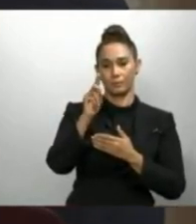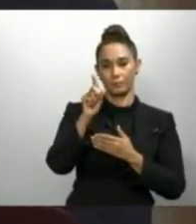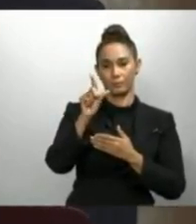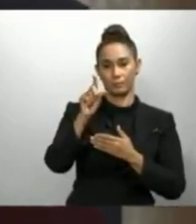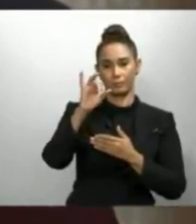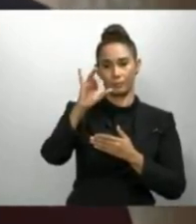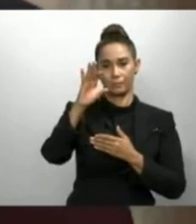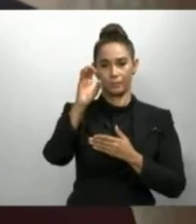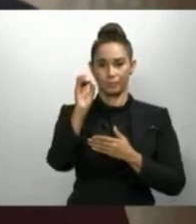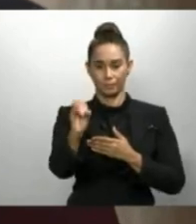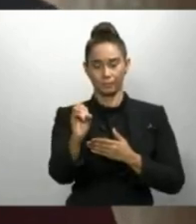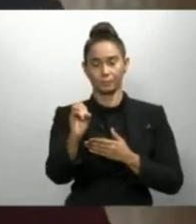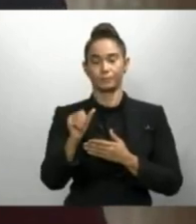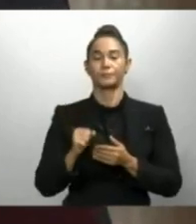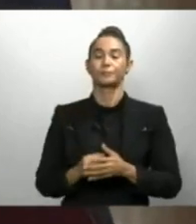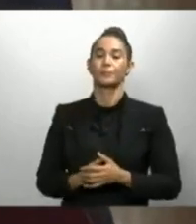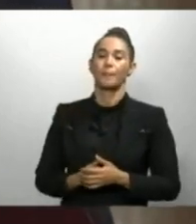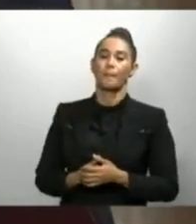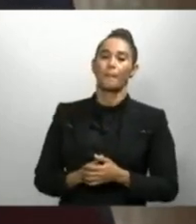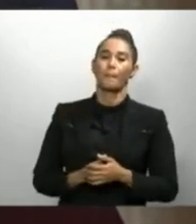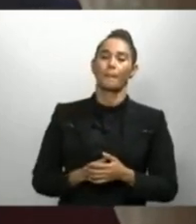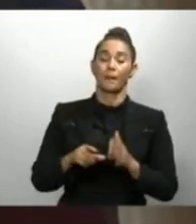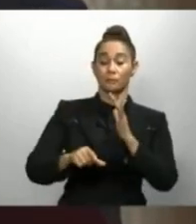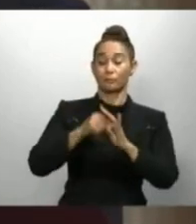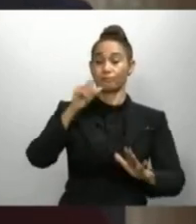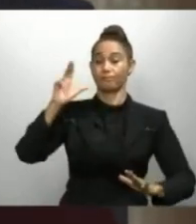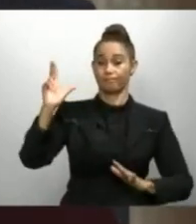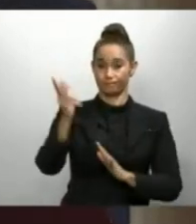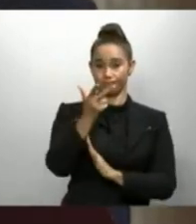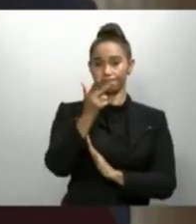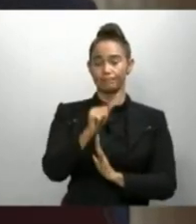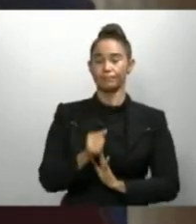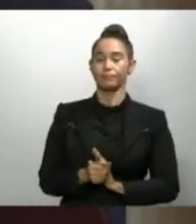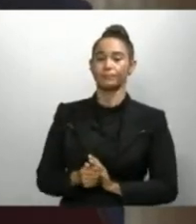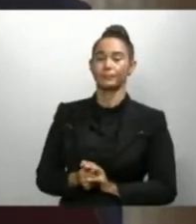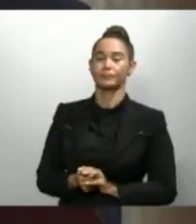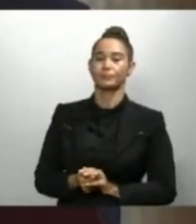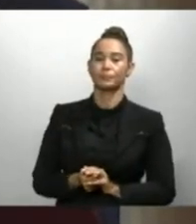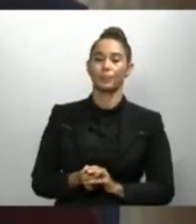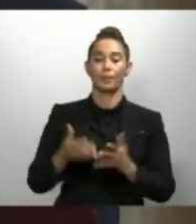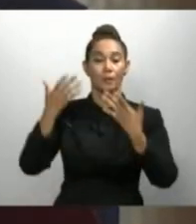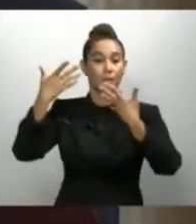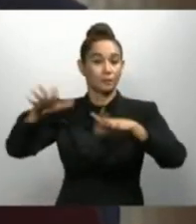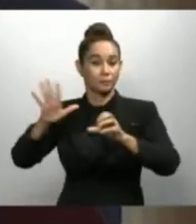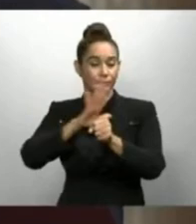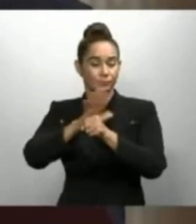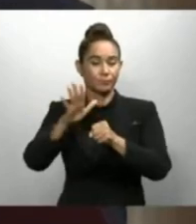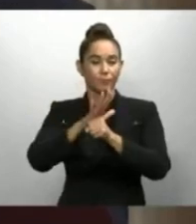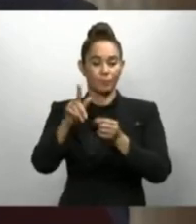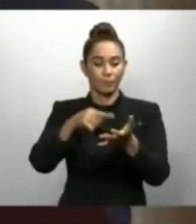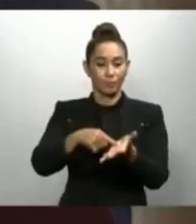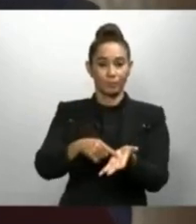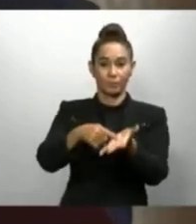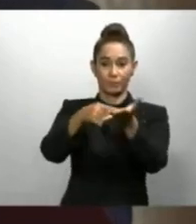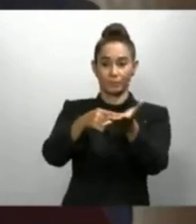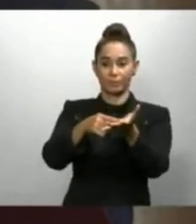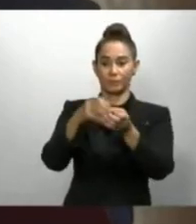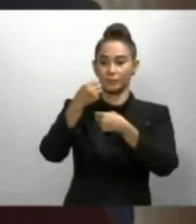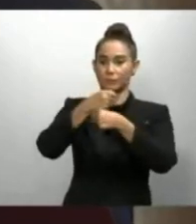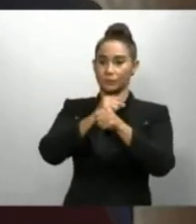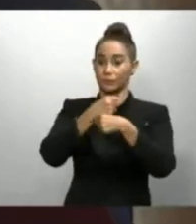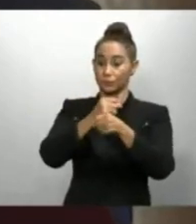de acetato de tilo. Párrafo 3. Una vez completada la desnaturalización en